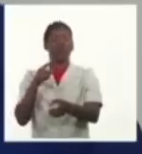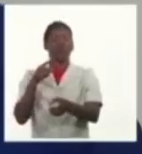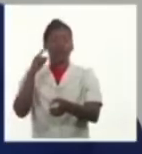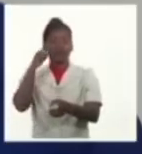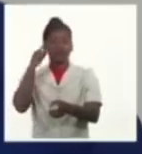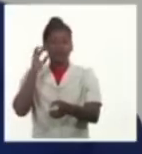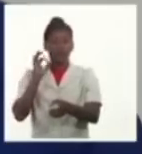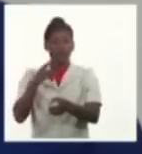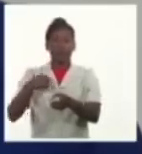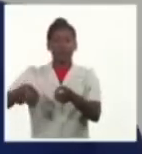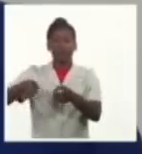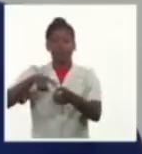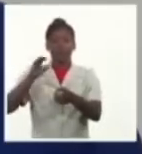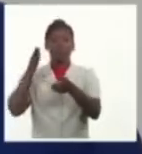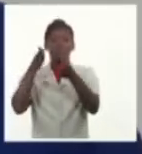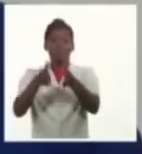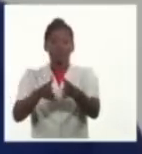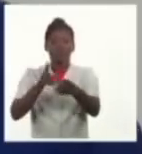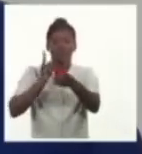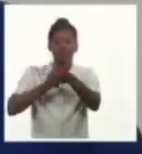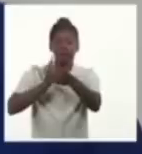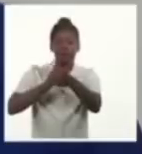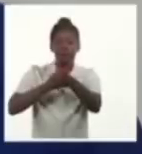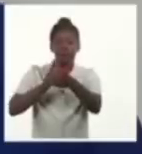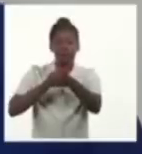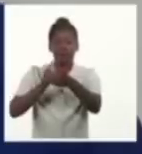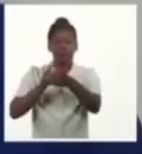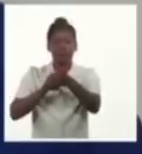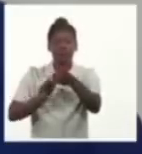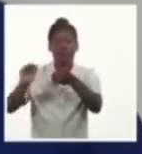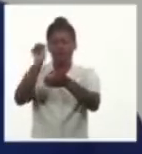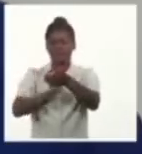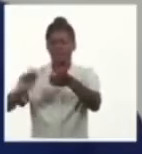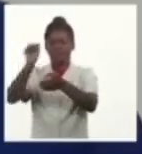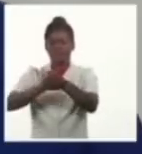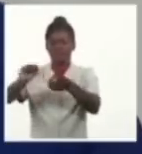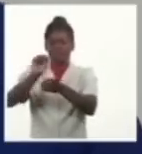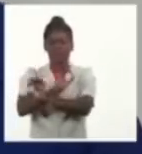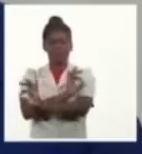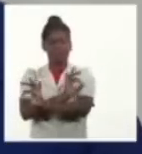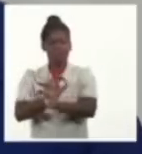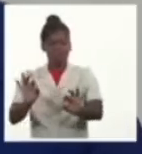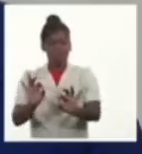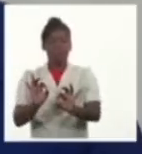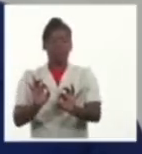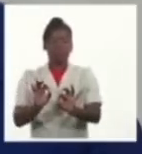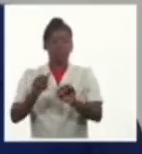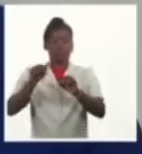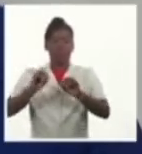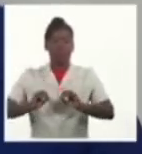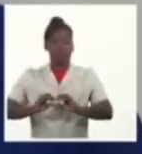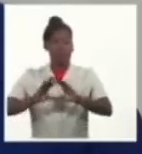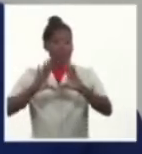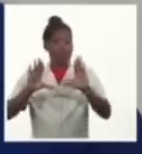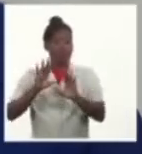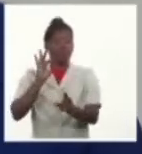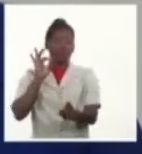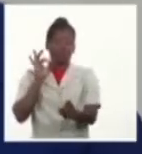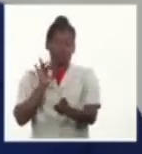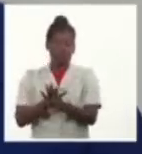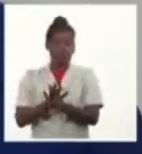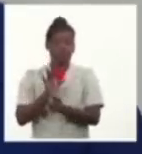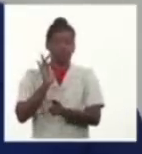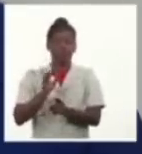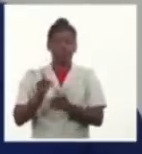la ponchadura. Esta ponchadura exterior es la que estamos haciendo referencia, que en horas de la mañana inició